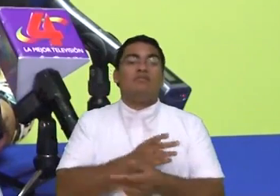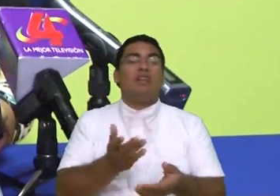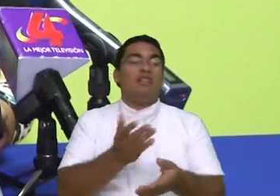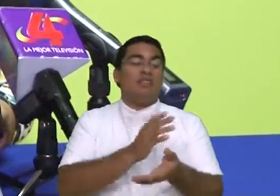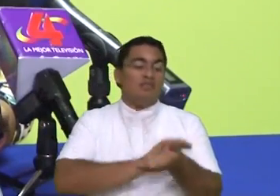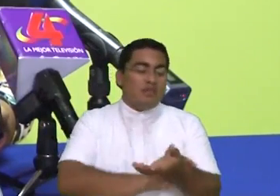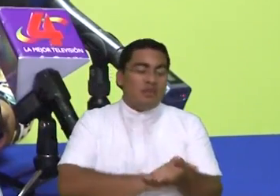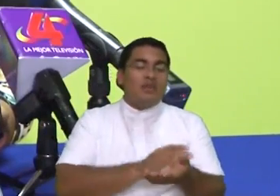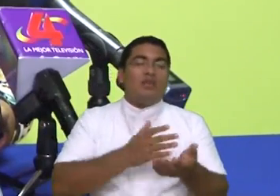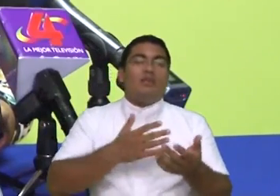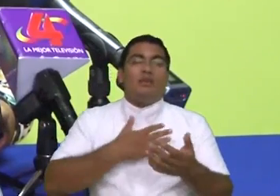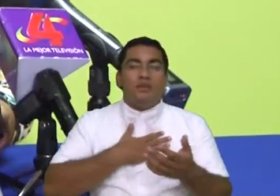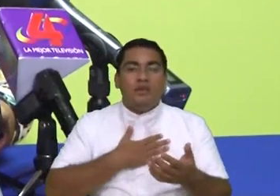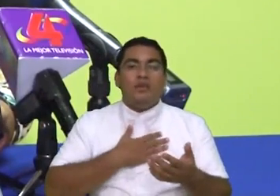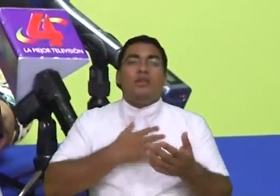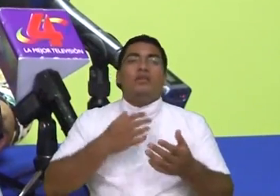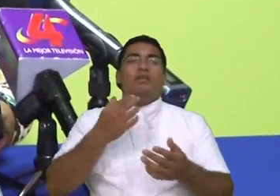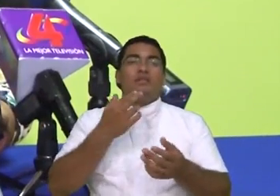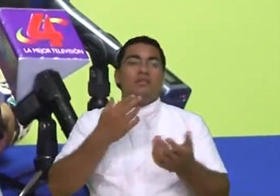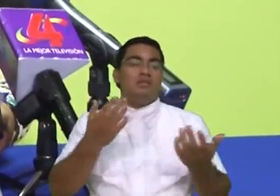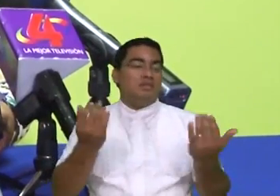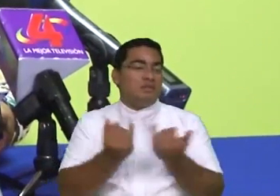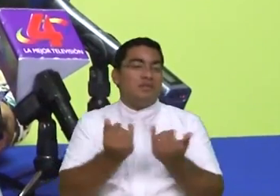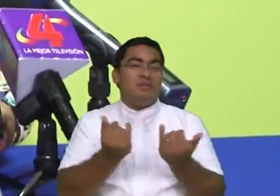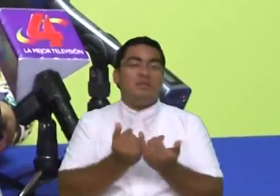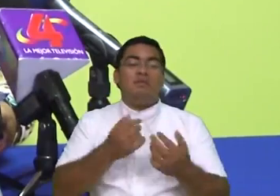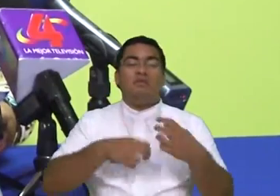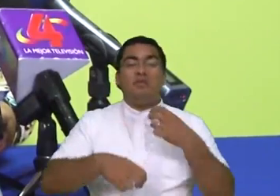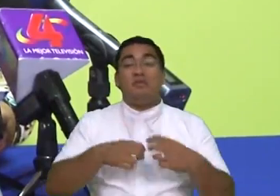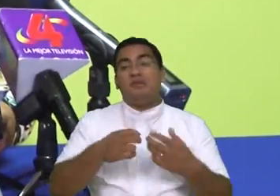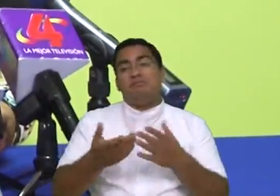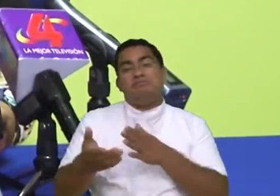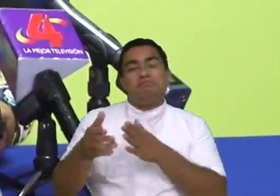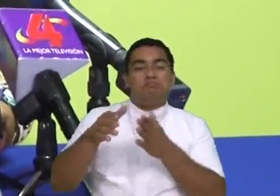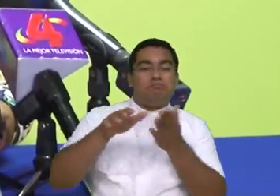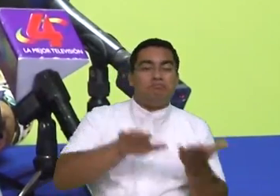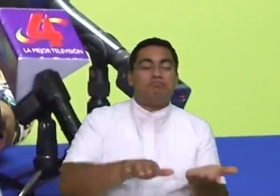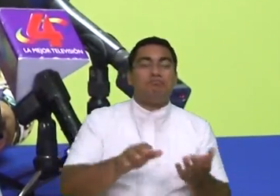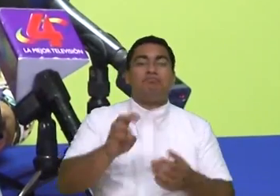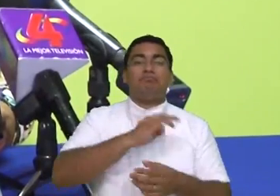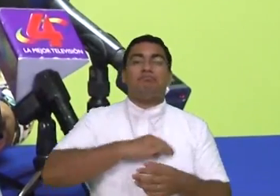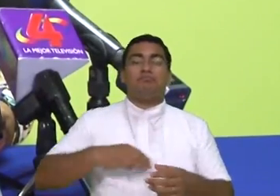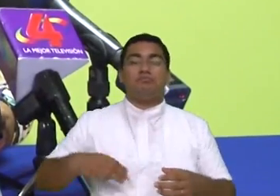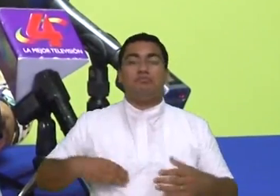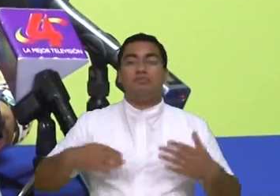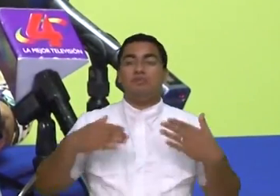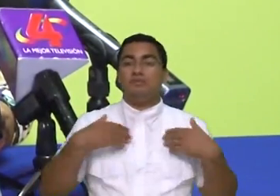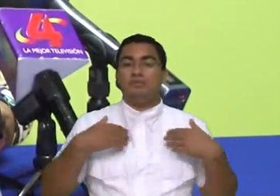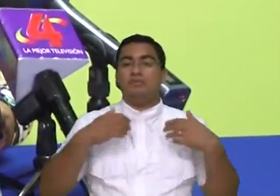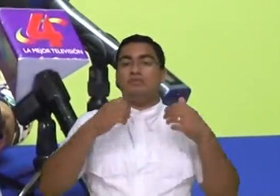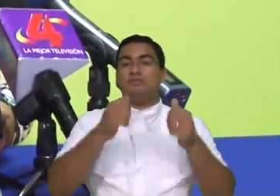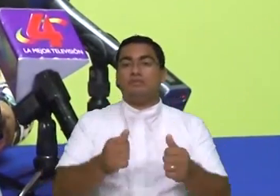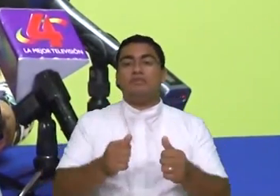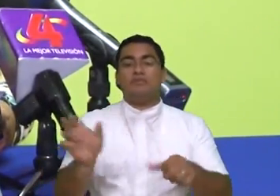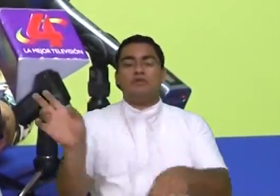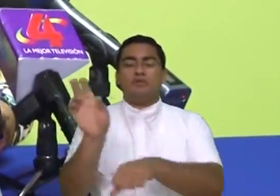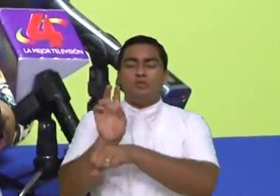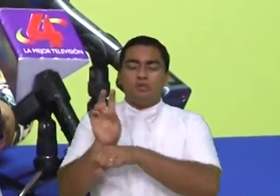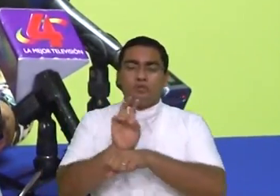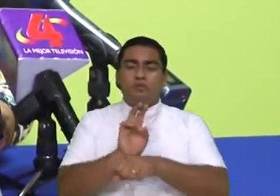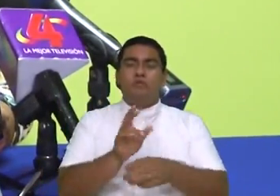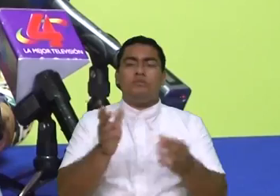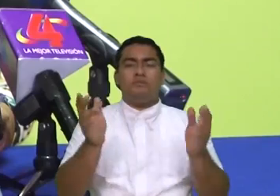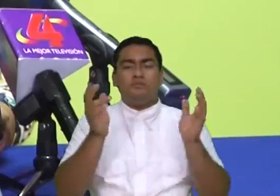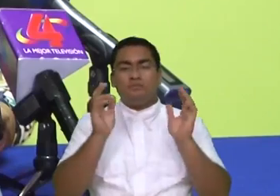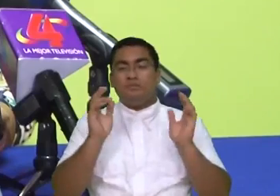básicas que afectan la respuesta inmunológica de las personas. En nuestro ministerio, a través de su vigilancia